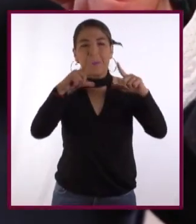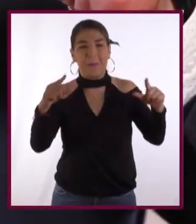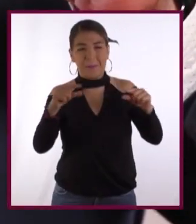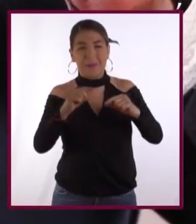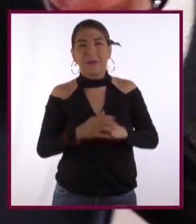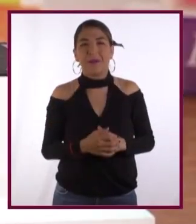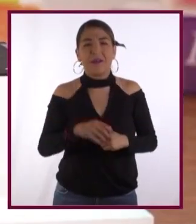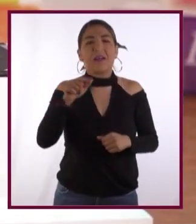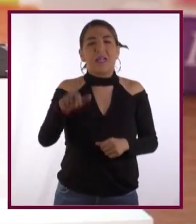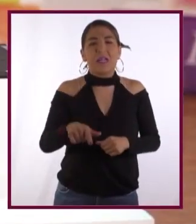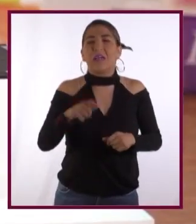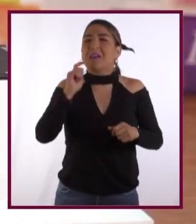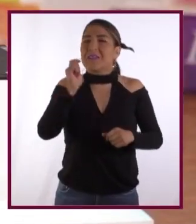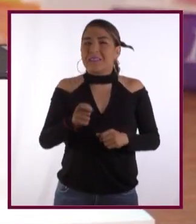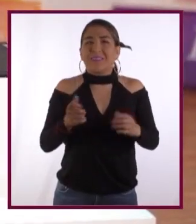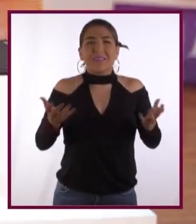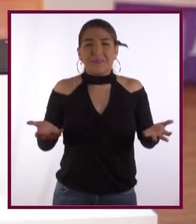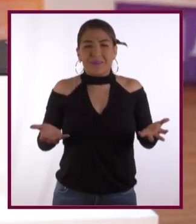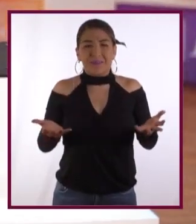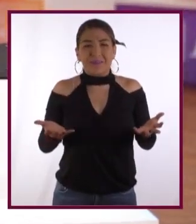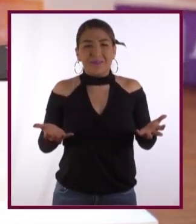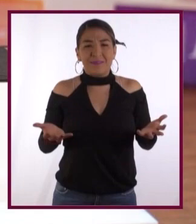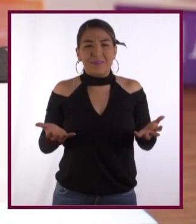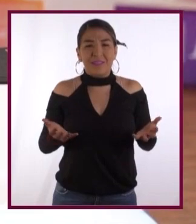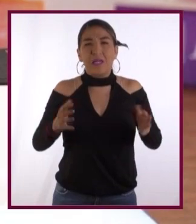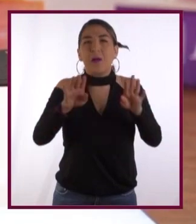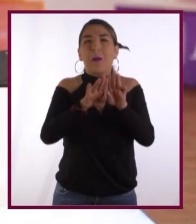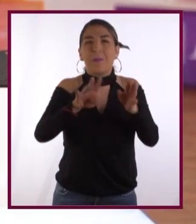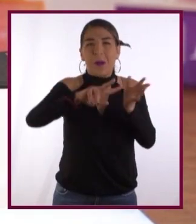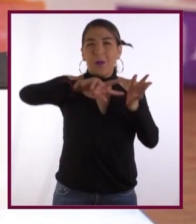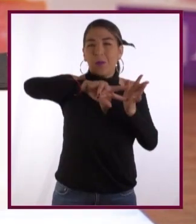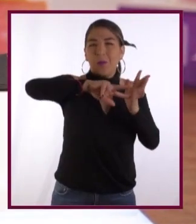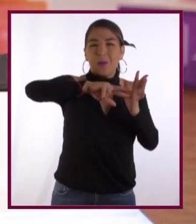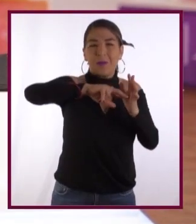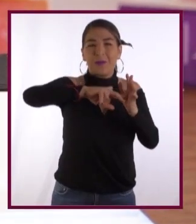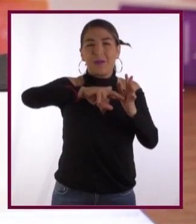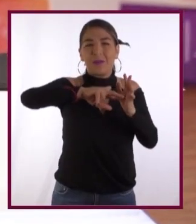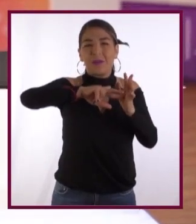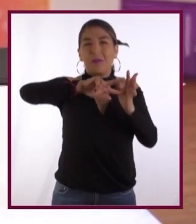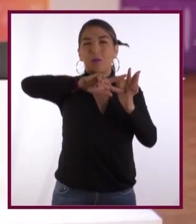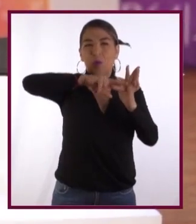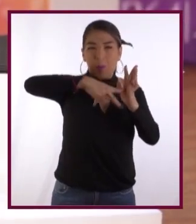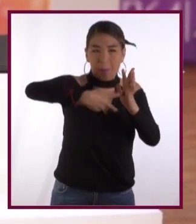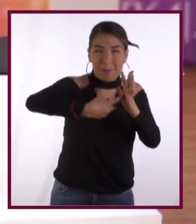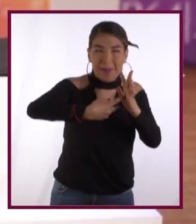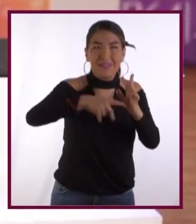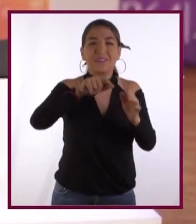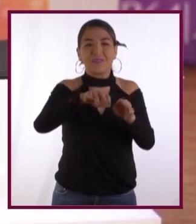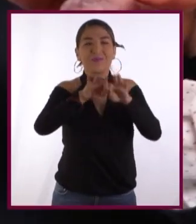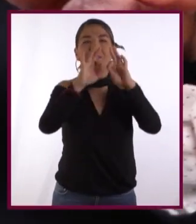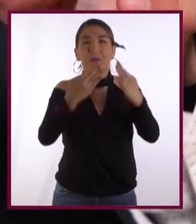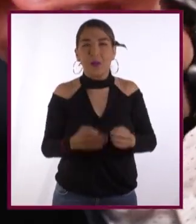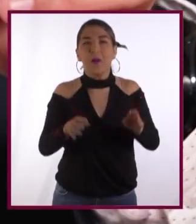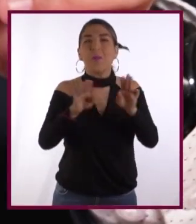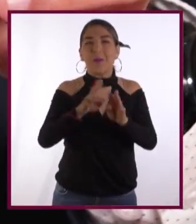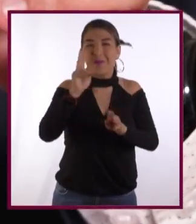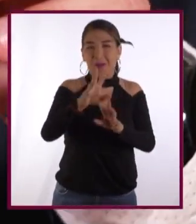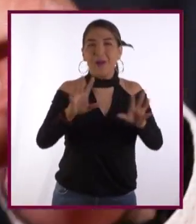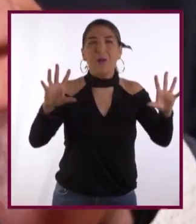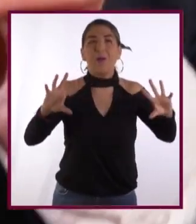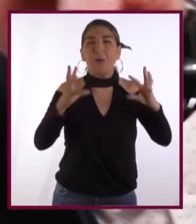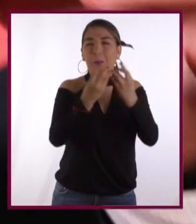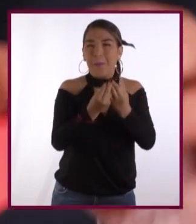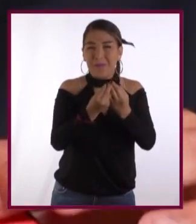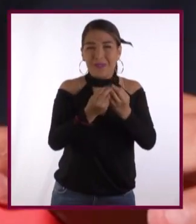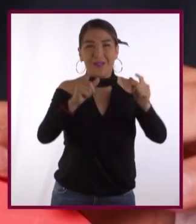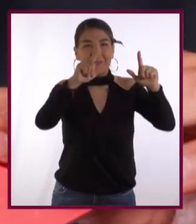5 papalotes. Realmente lo que hicimos fue utilizar nuestro compás para hacerle algunos diseños para que luego puedan ver